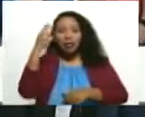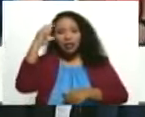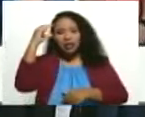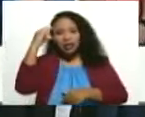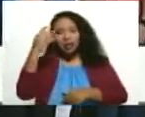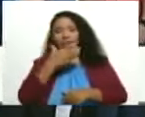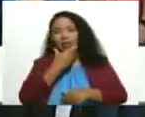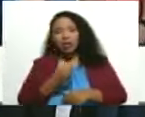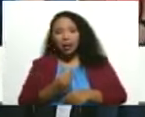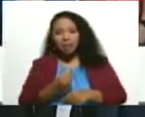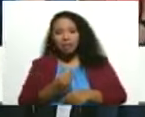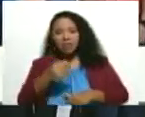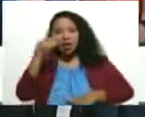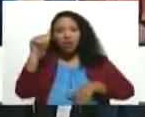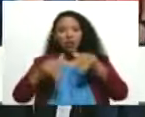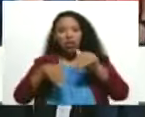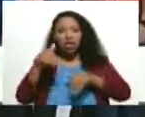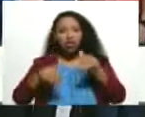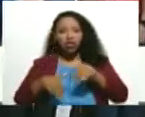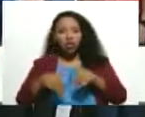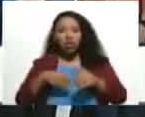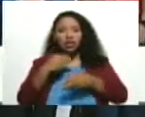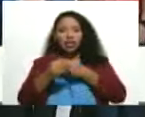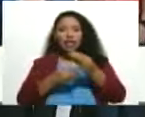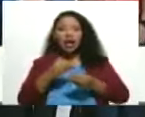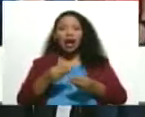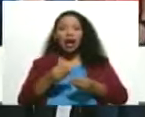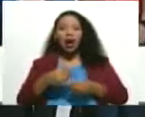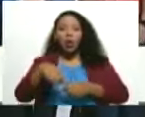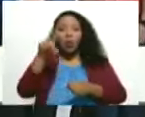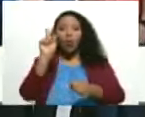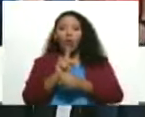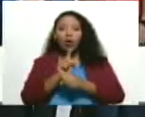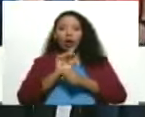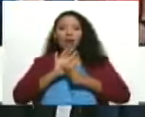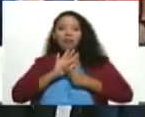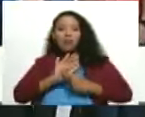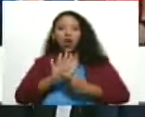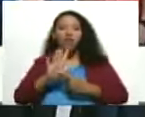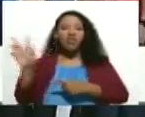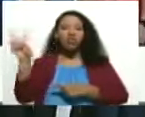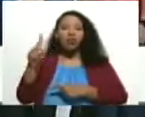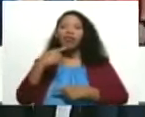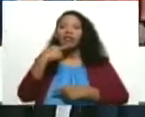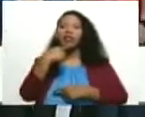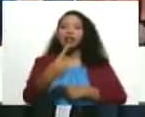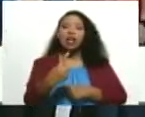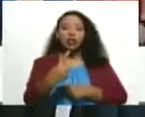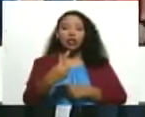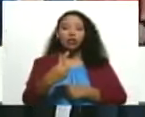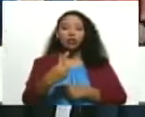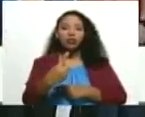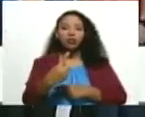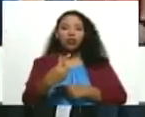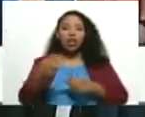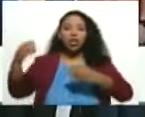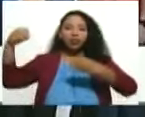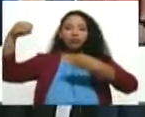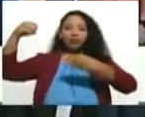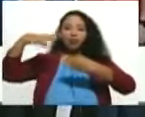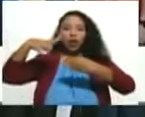que de ese 3 de diciembre salga la garganta única de Venezuela diciendo y gritando: el